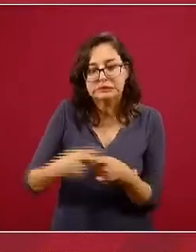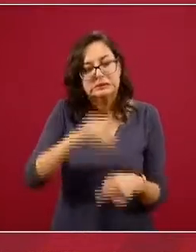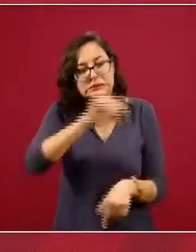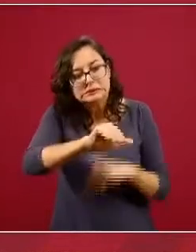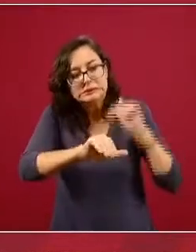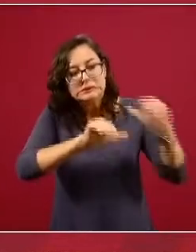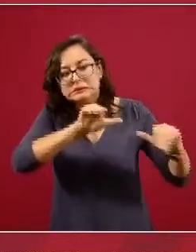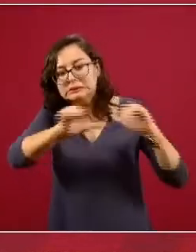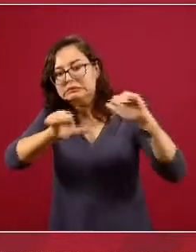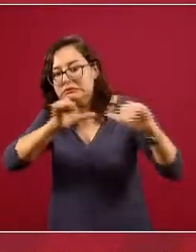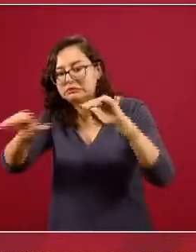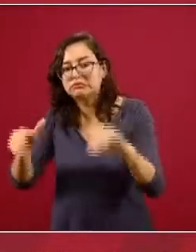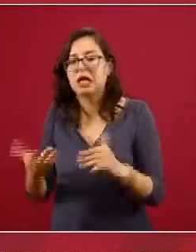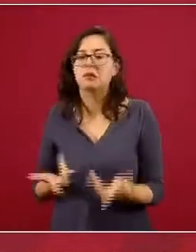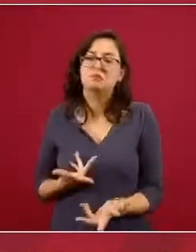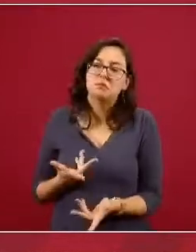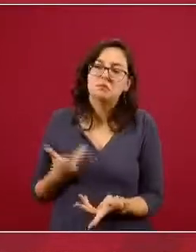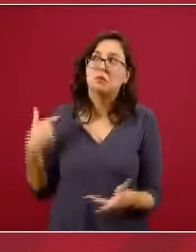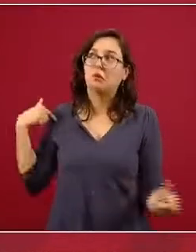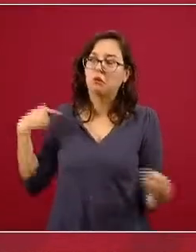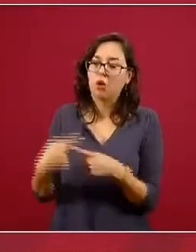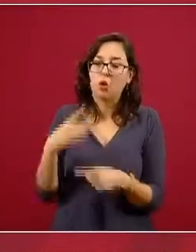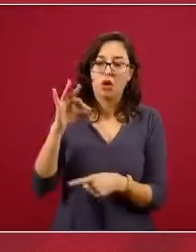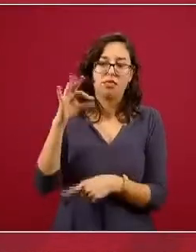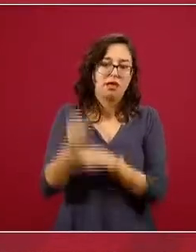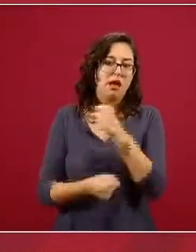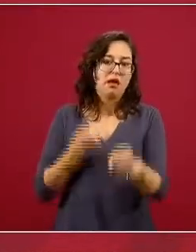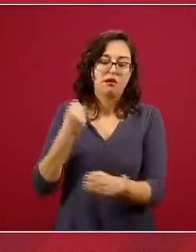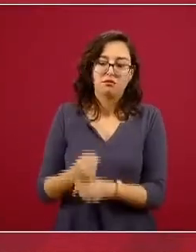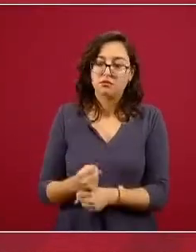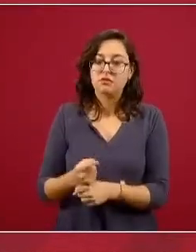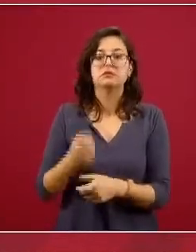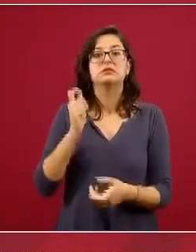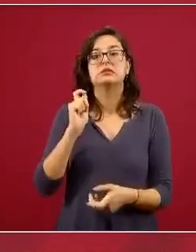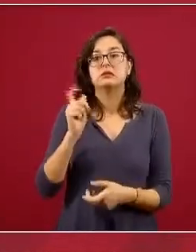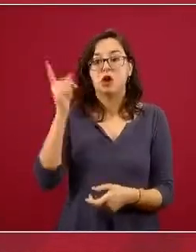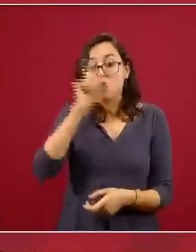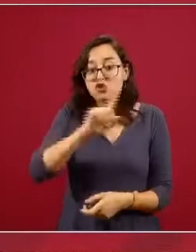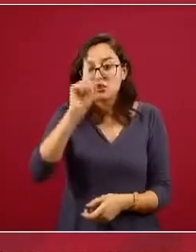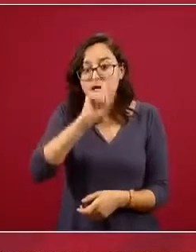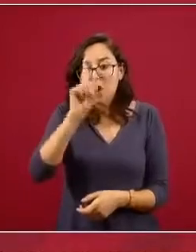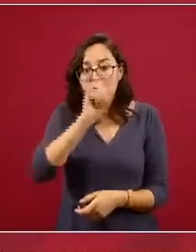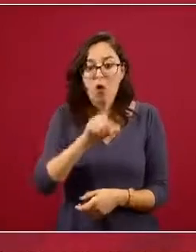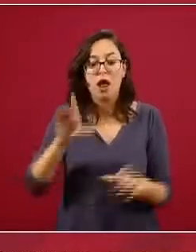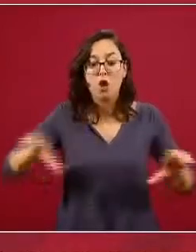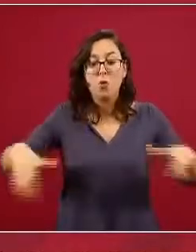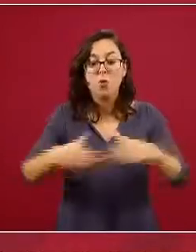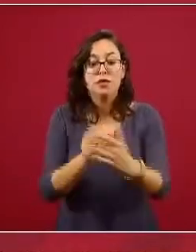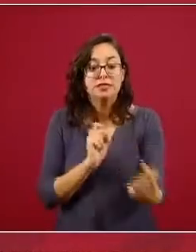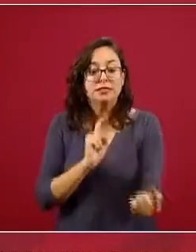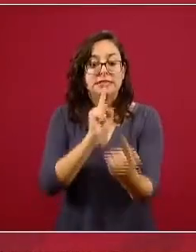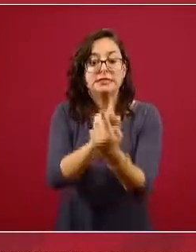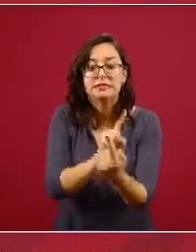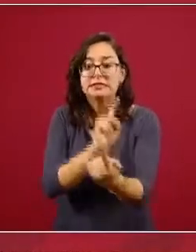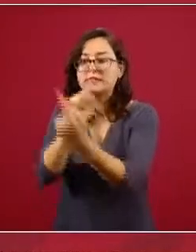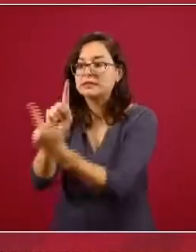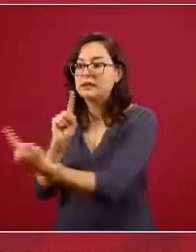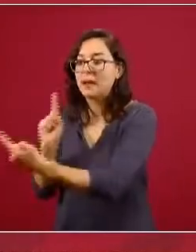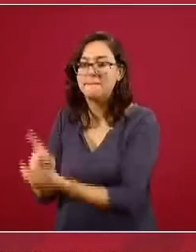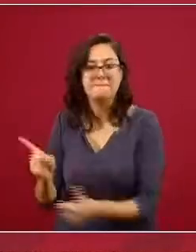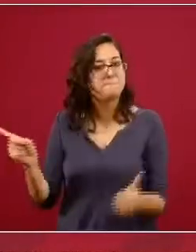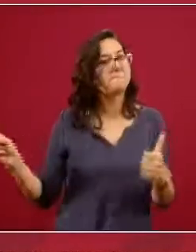sistemas nacionales de salud. Es el modelo de atención primaria de la salud. Fue formulado hace 42 años